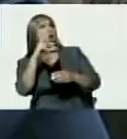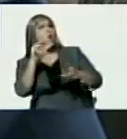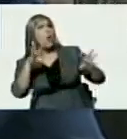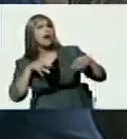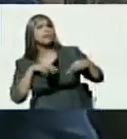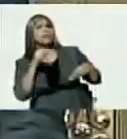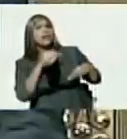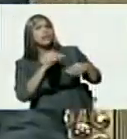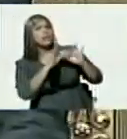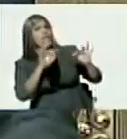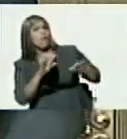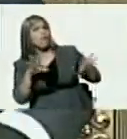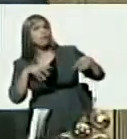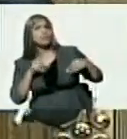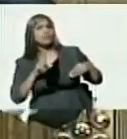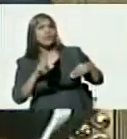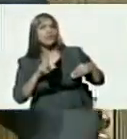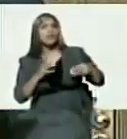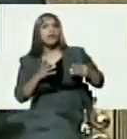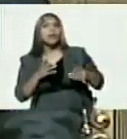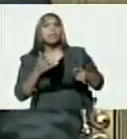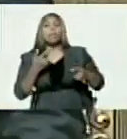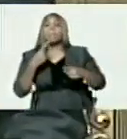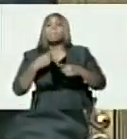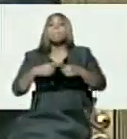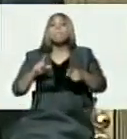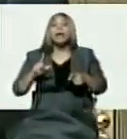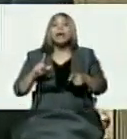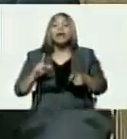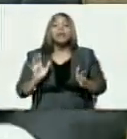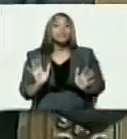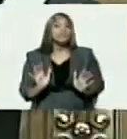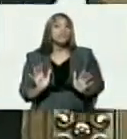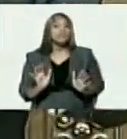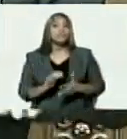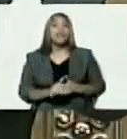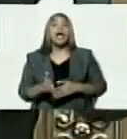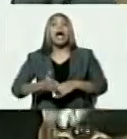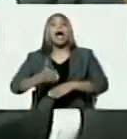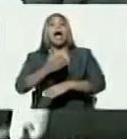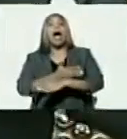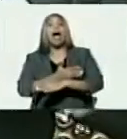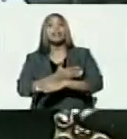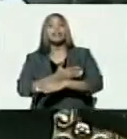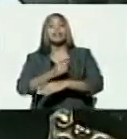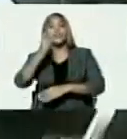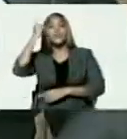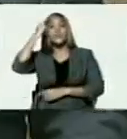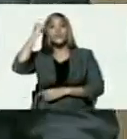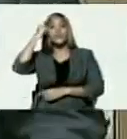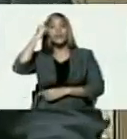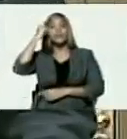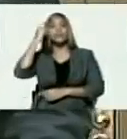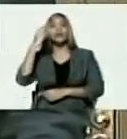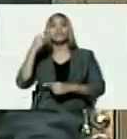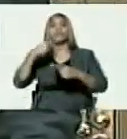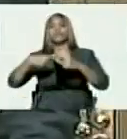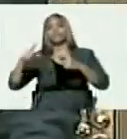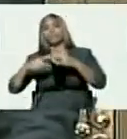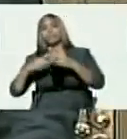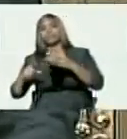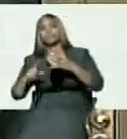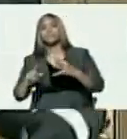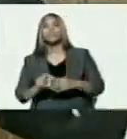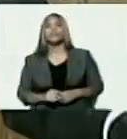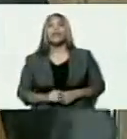esa forma, y sin embargo se levantó aquella fecha, que son varias fechas,